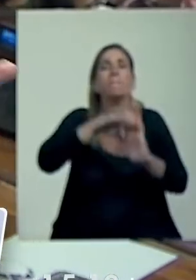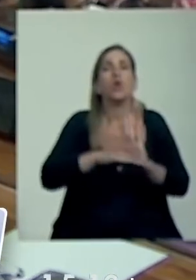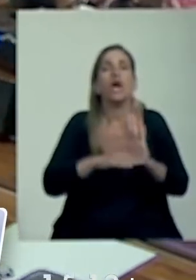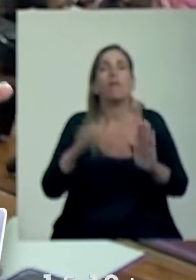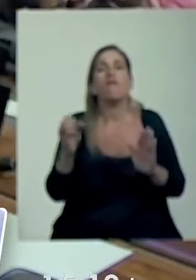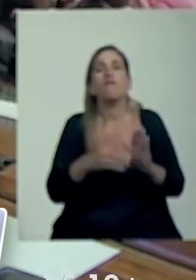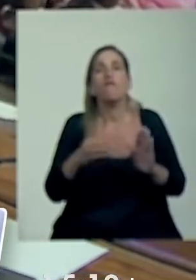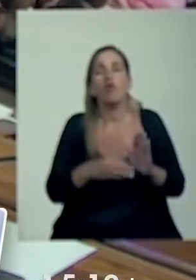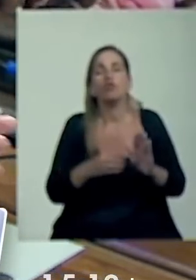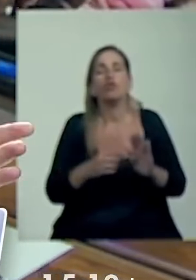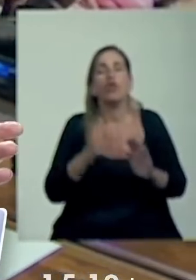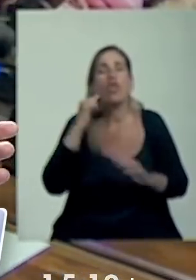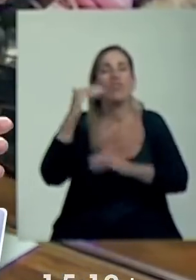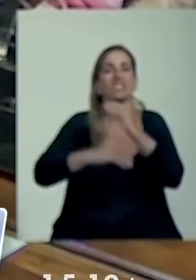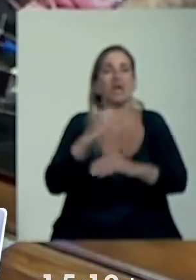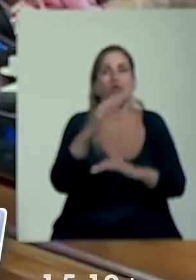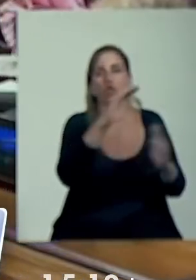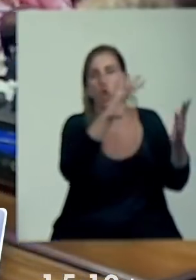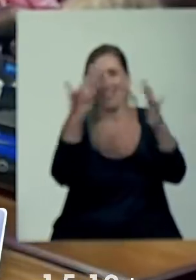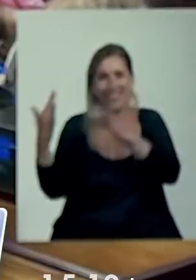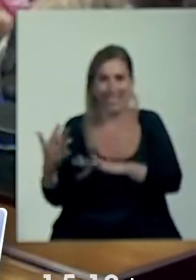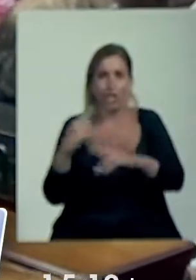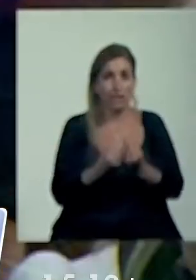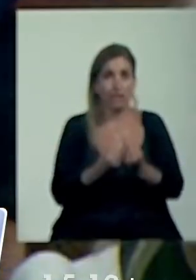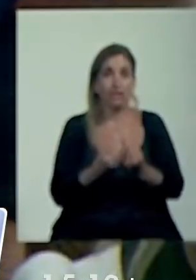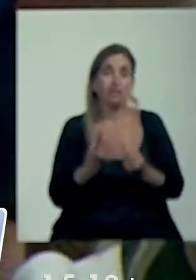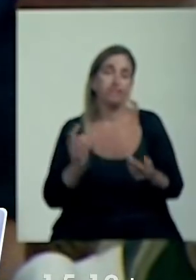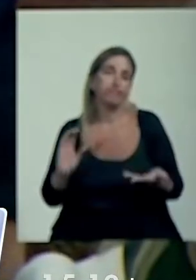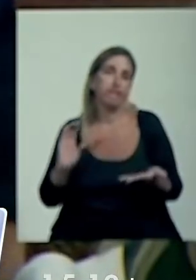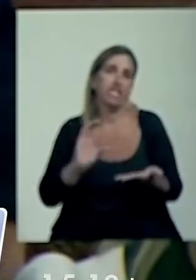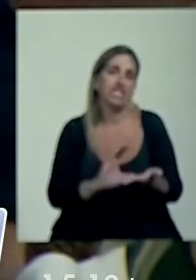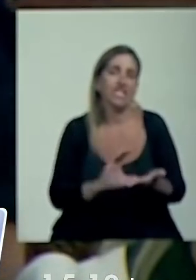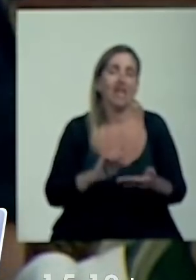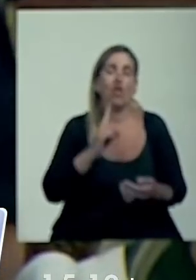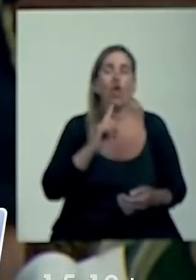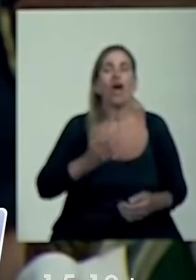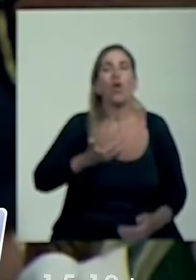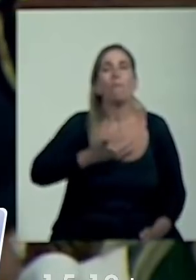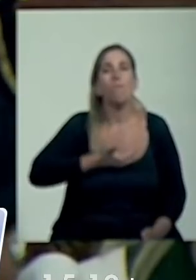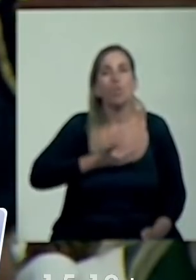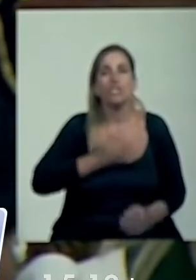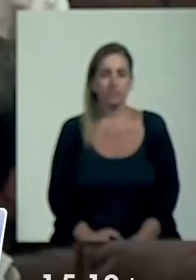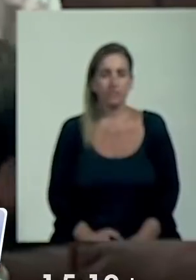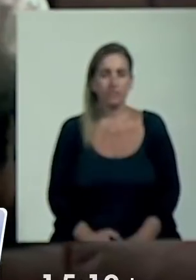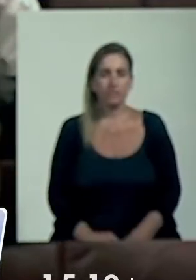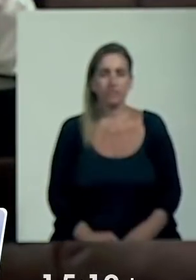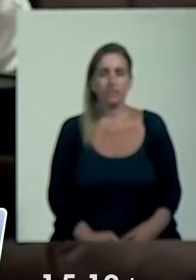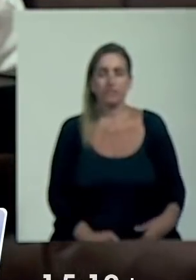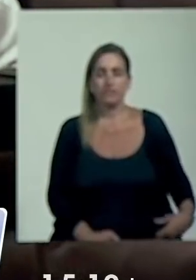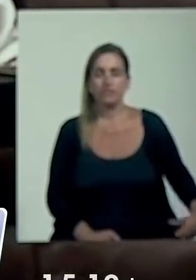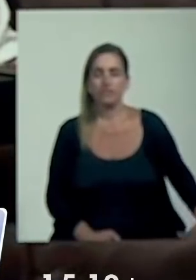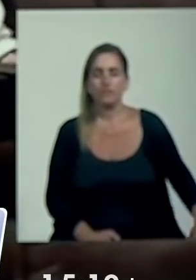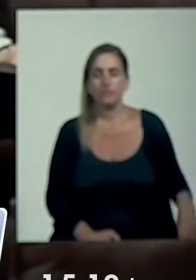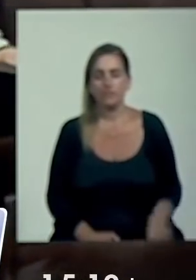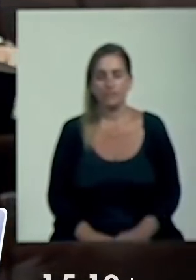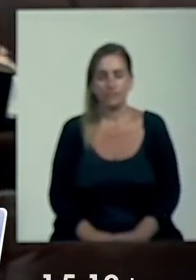quiere que eso no se haga no se hace es así no hay sentido en esto nosotros no vamos a hacer lo que hizo el frente amplio cuando de dos plebiscitos